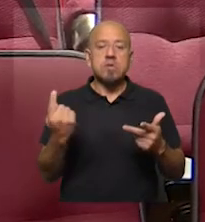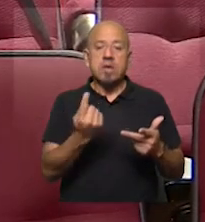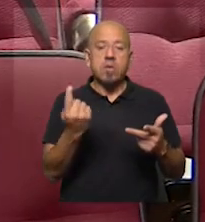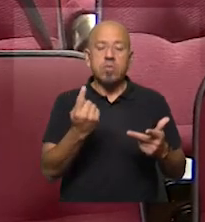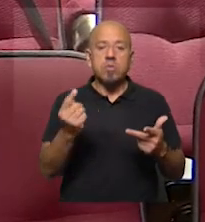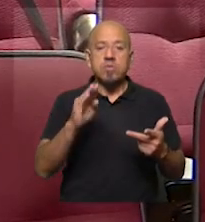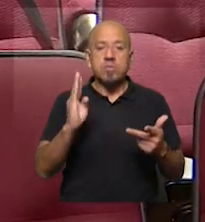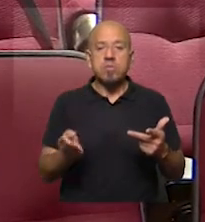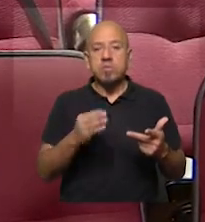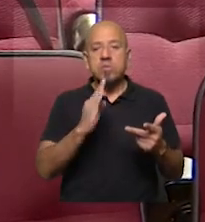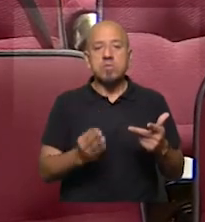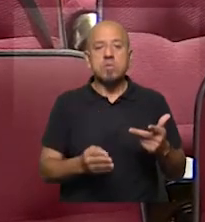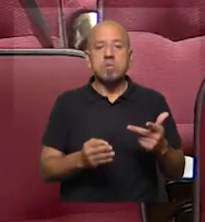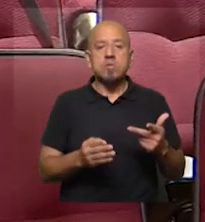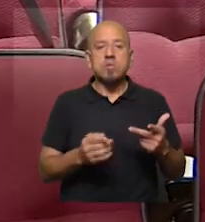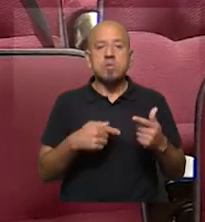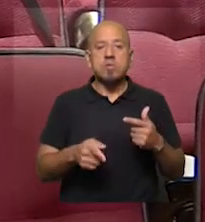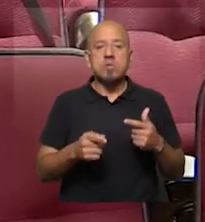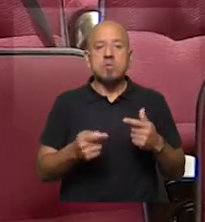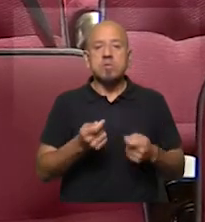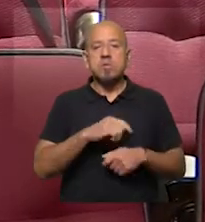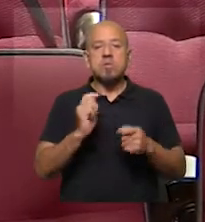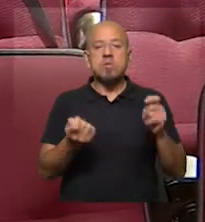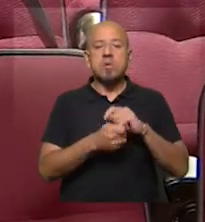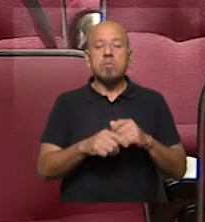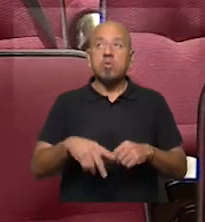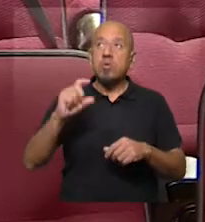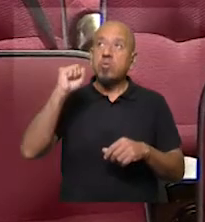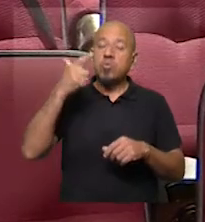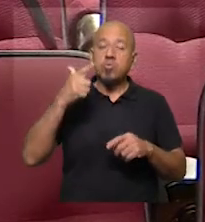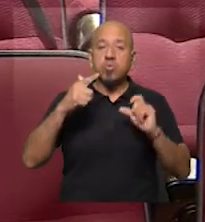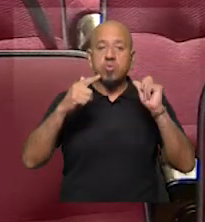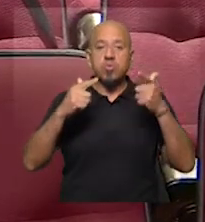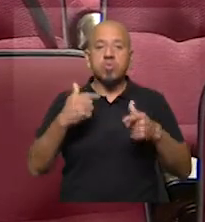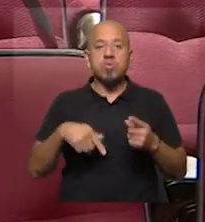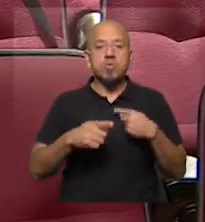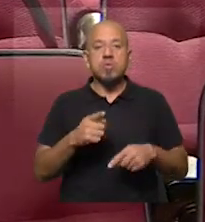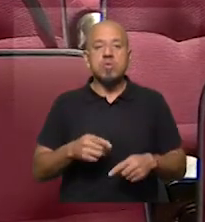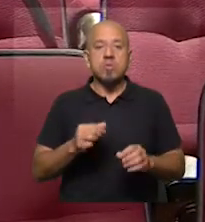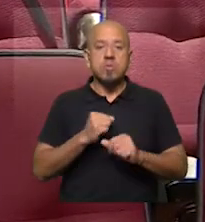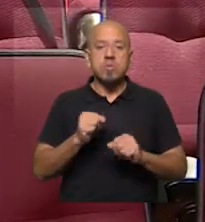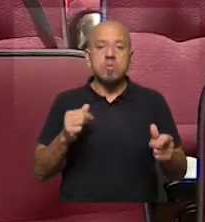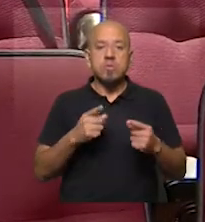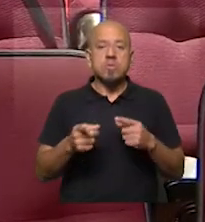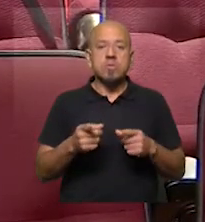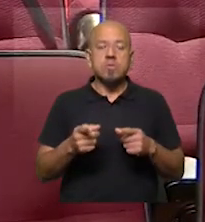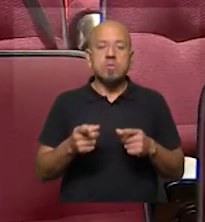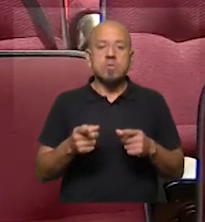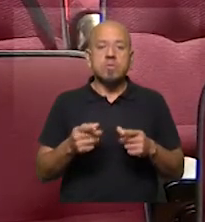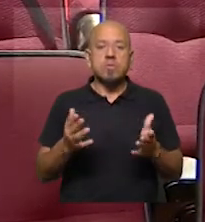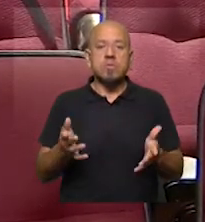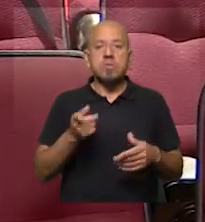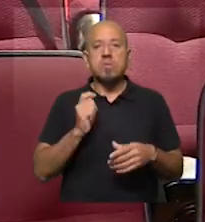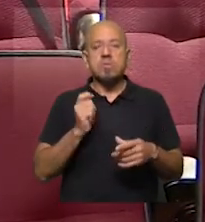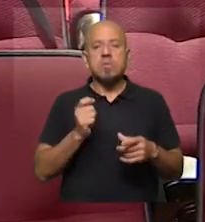personaje, con unos cambios de luz maravillosos, y que ahí podemos ir entendiendo quiénes